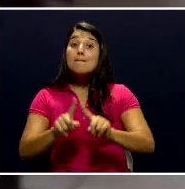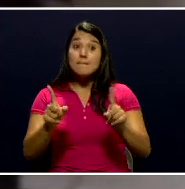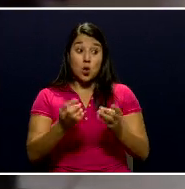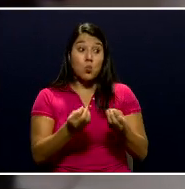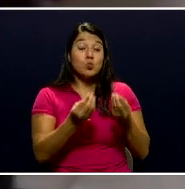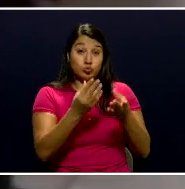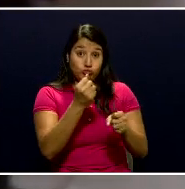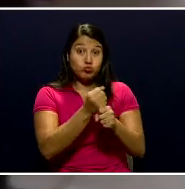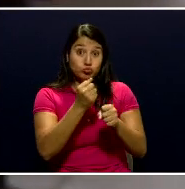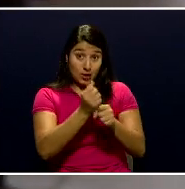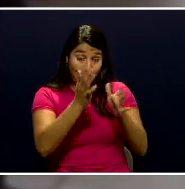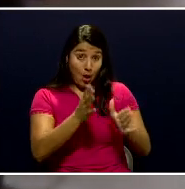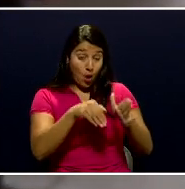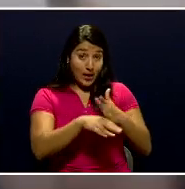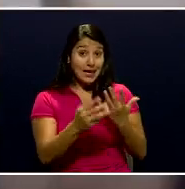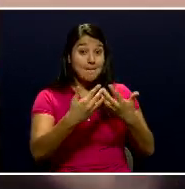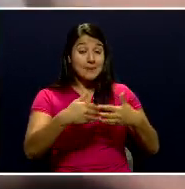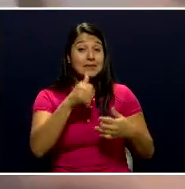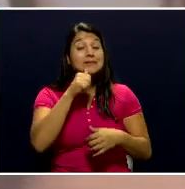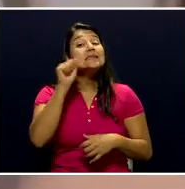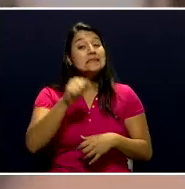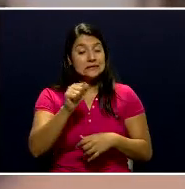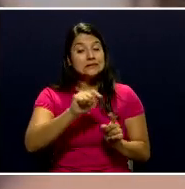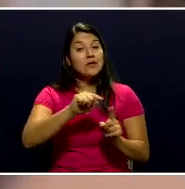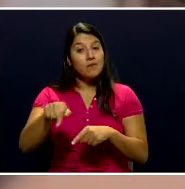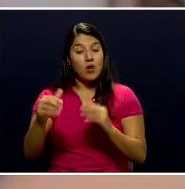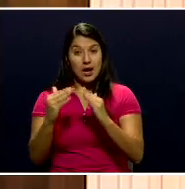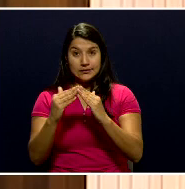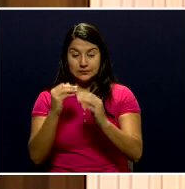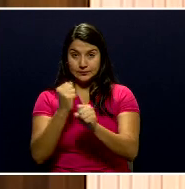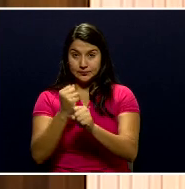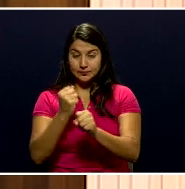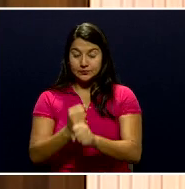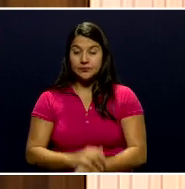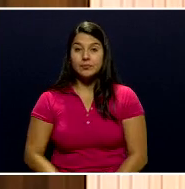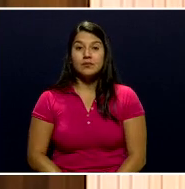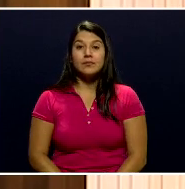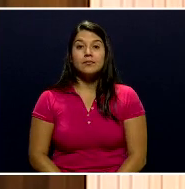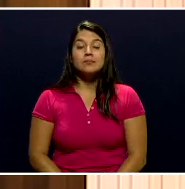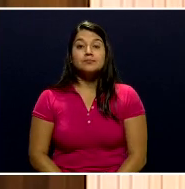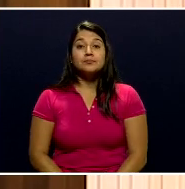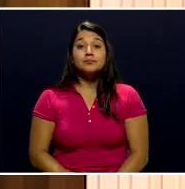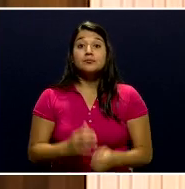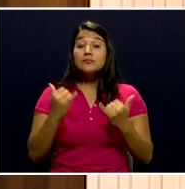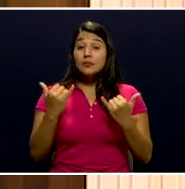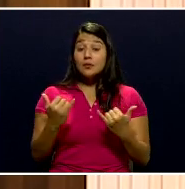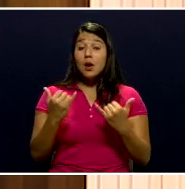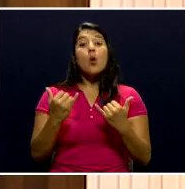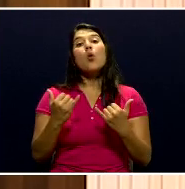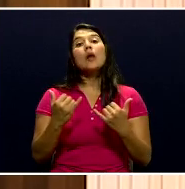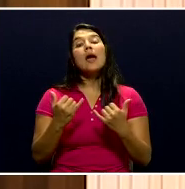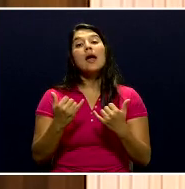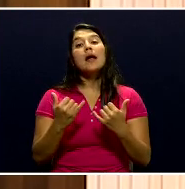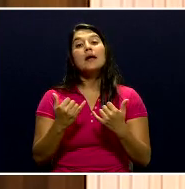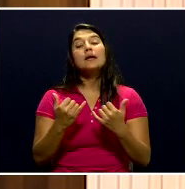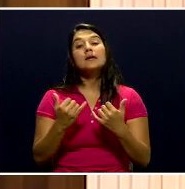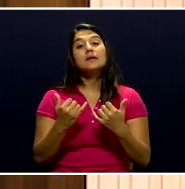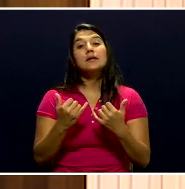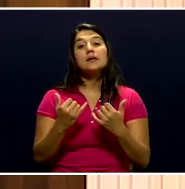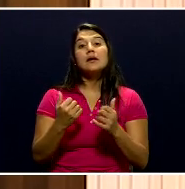colaboradores de este tipo de empresas están teletrabajando. En materia de las aseguradoras privados,